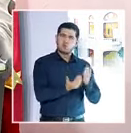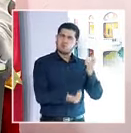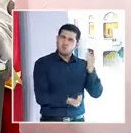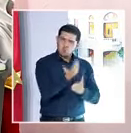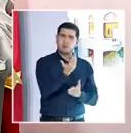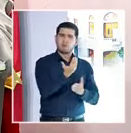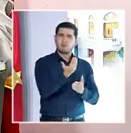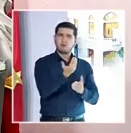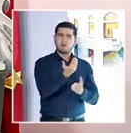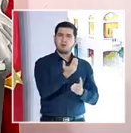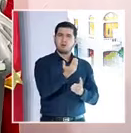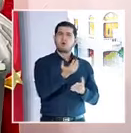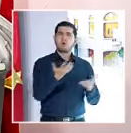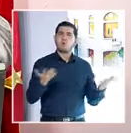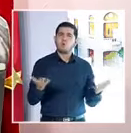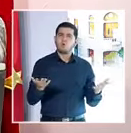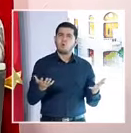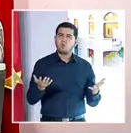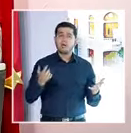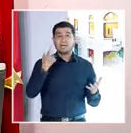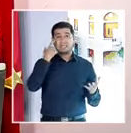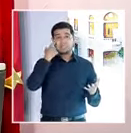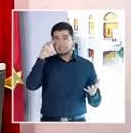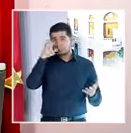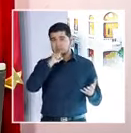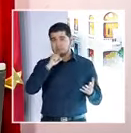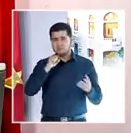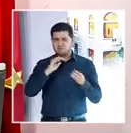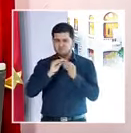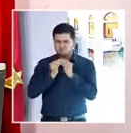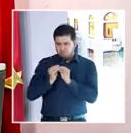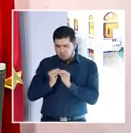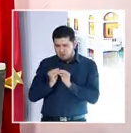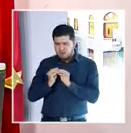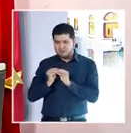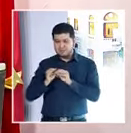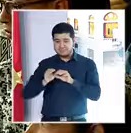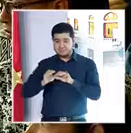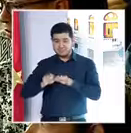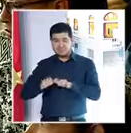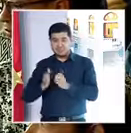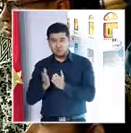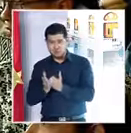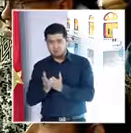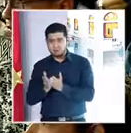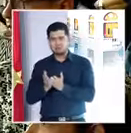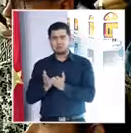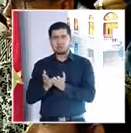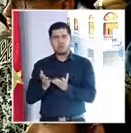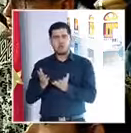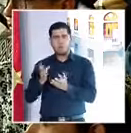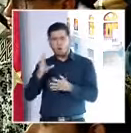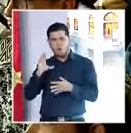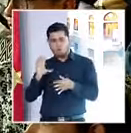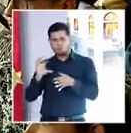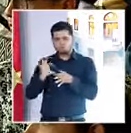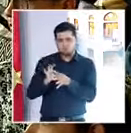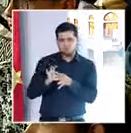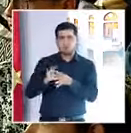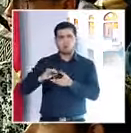de Norte de Santander, de la Secretaría de Educación, pero de la comunidad educativa del departamento.